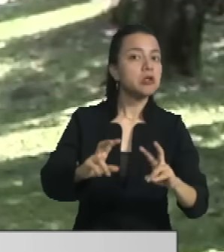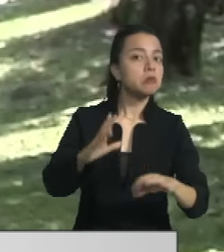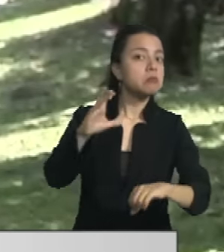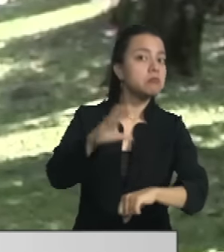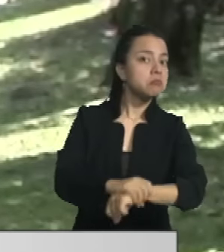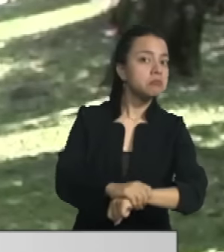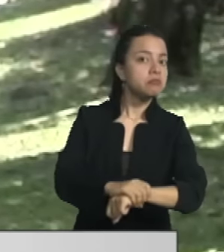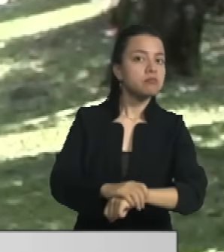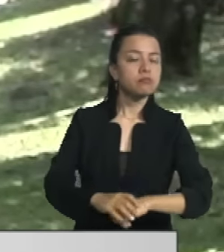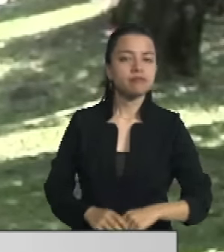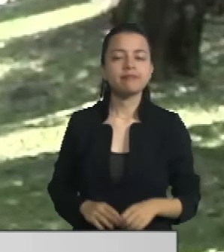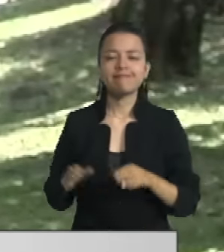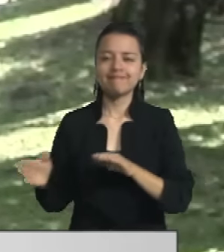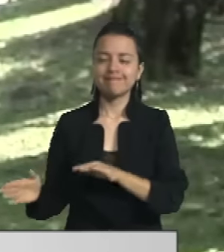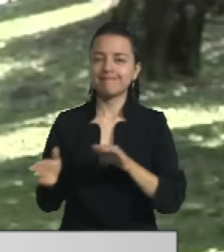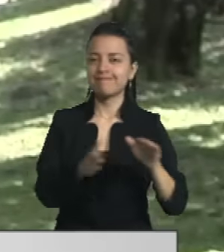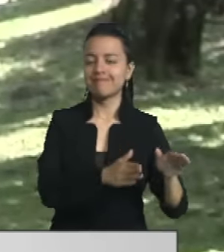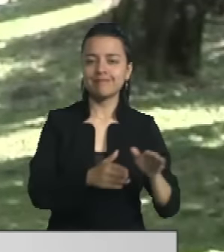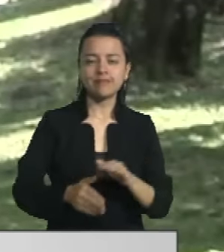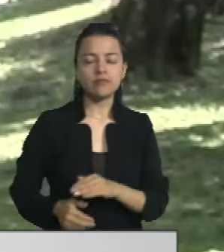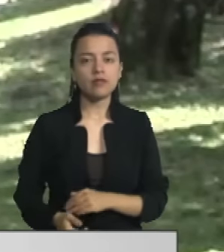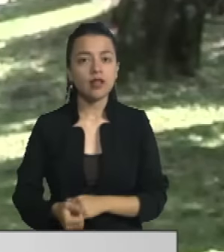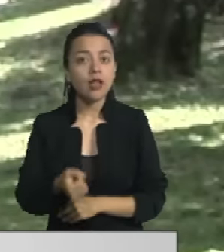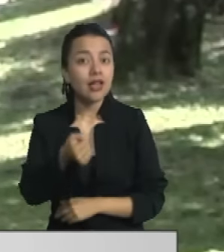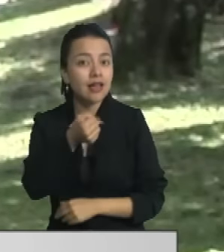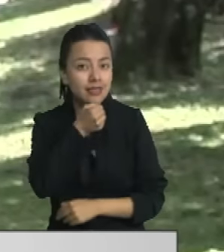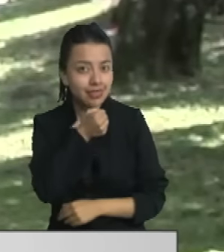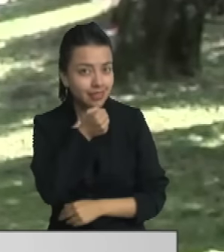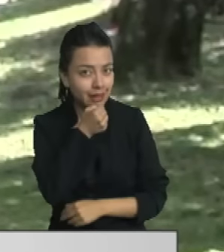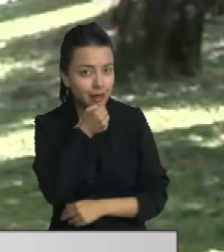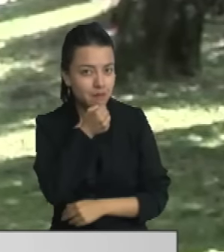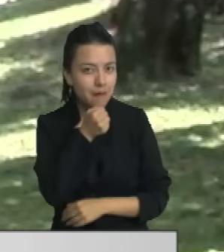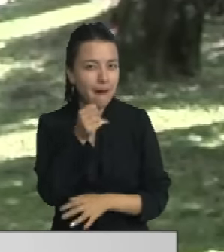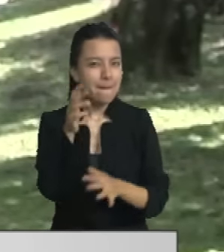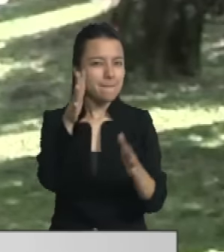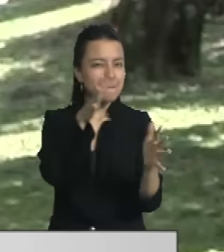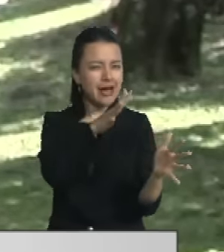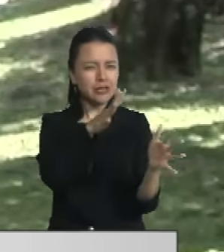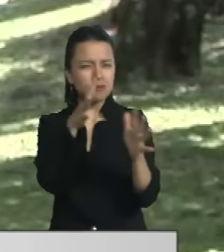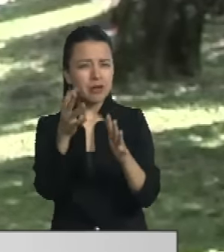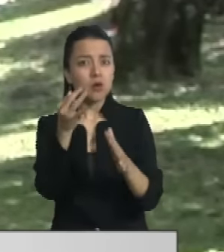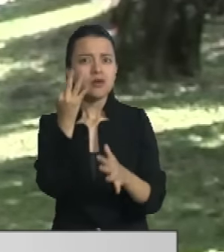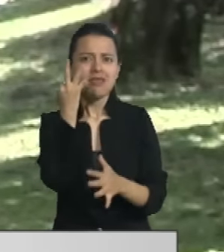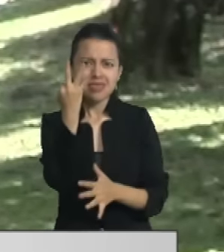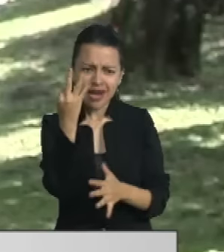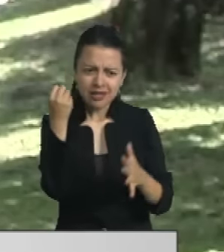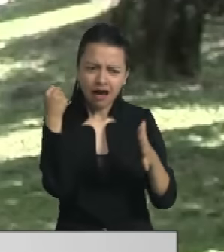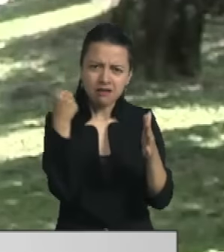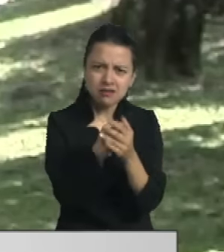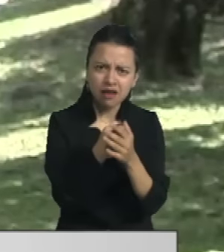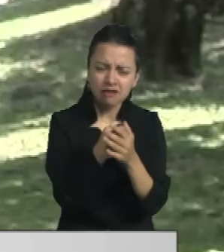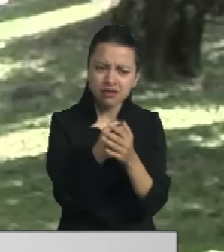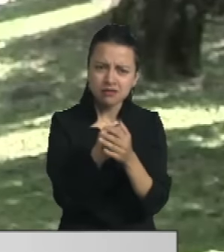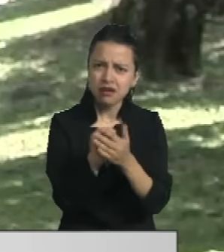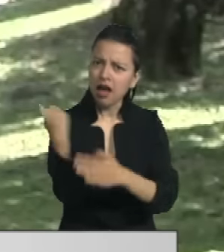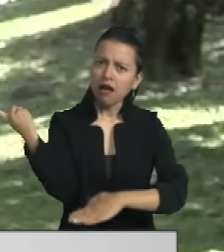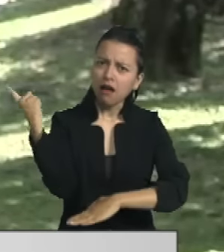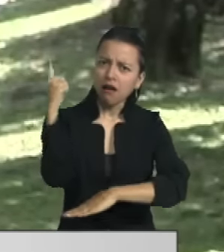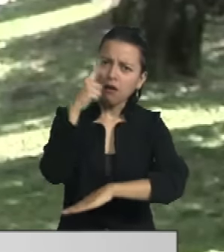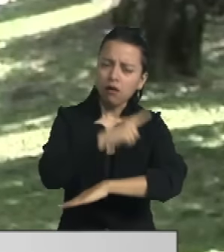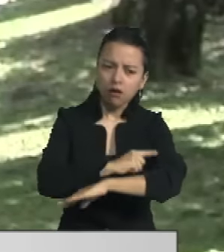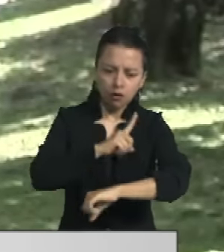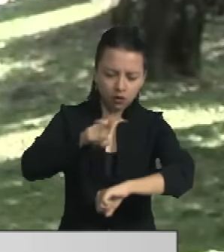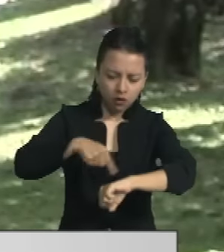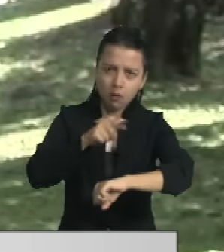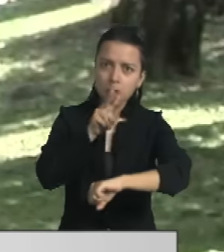responsable cambiamos de tema porque se han reportado al menos tres accidentes en menos de 24 horas Ya dejan por lo